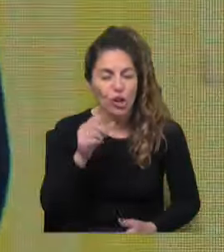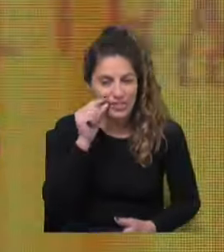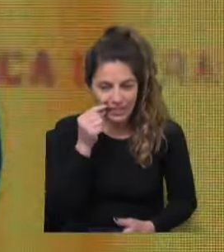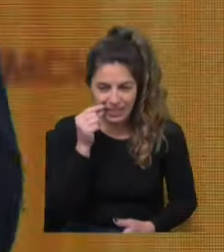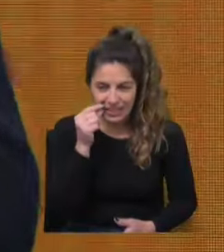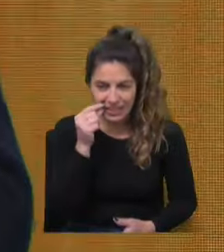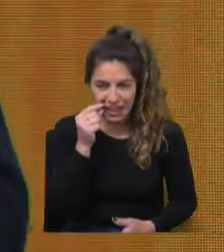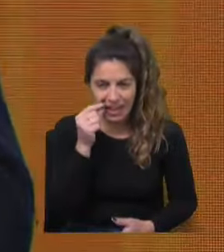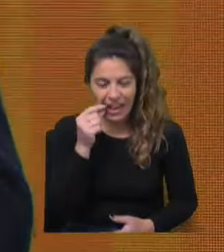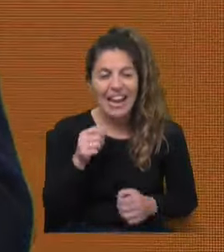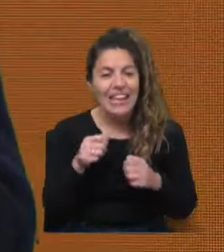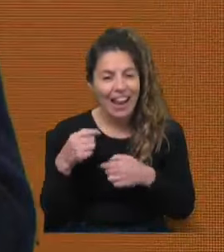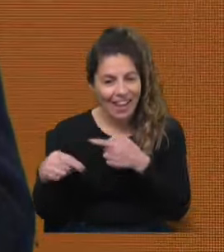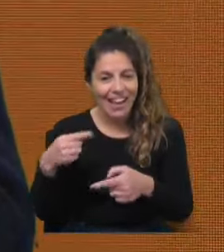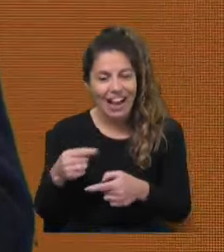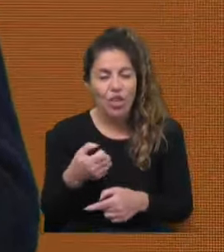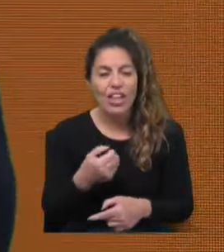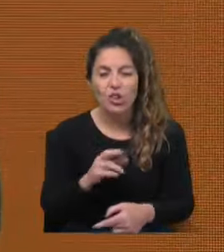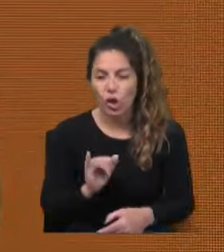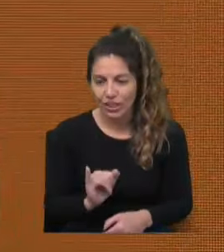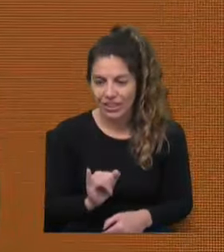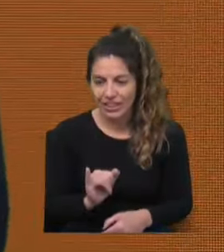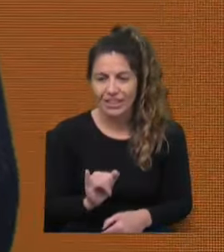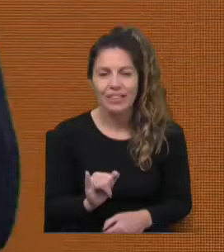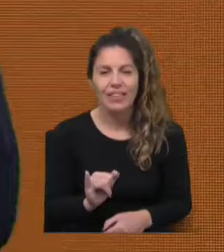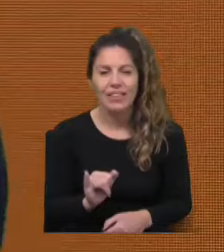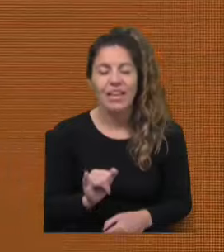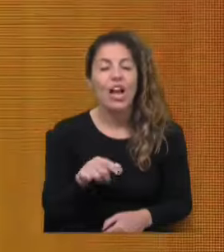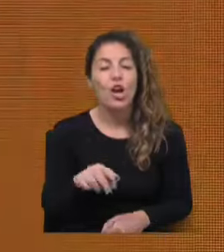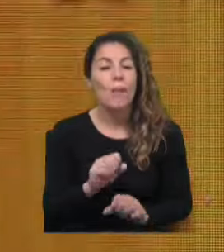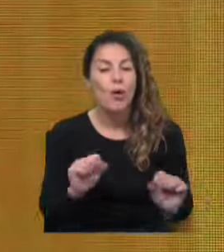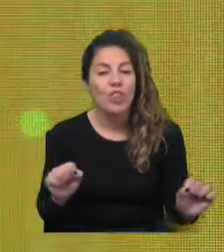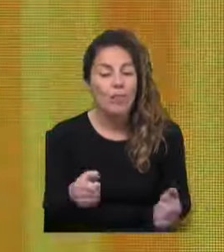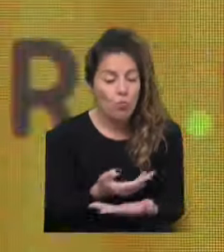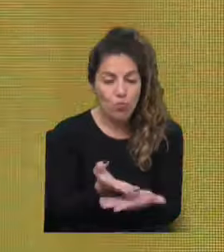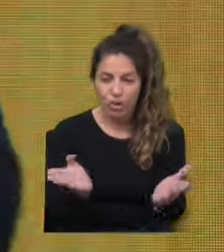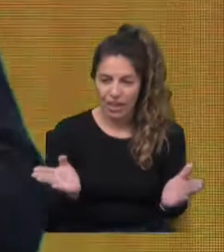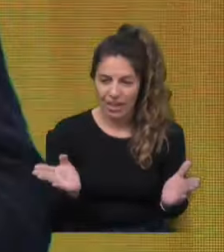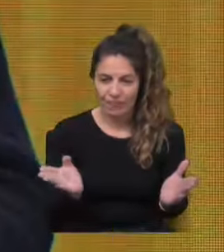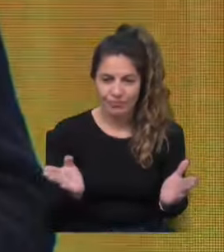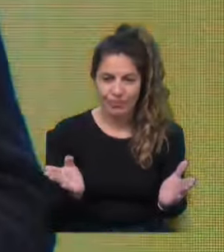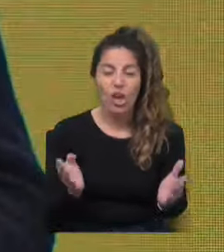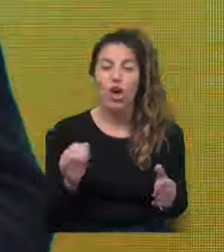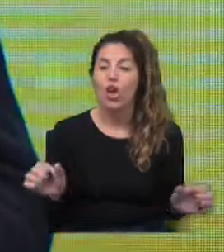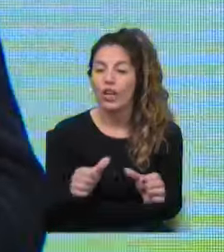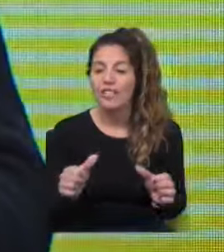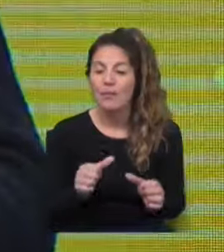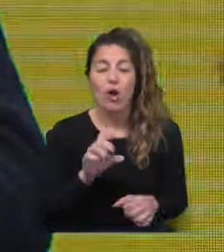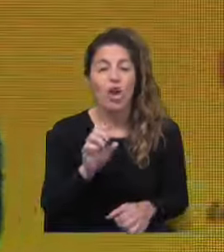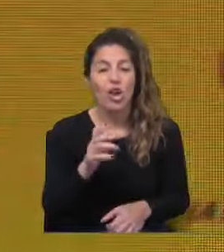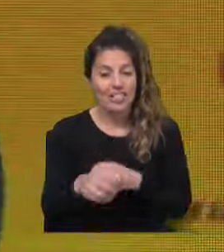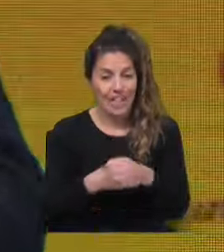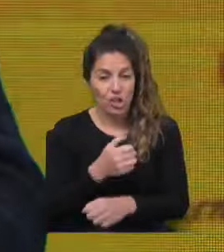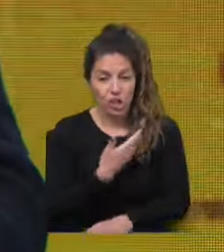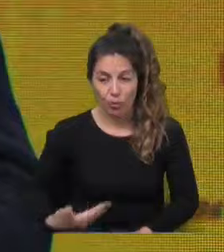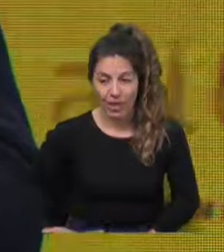sereñistas, en el legado de Danilo Astori, ¿verdad? En lo que podemos mostrar con lo que hicimos en los 15 años de gobierno